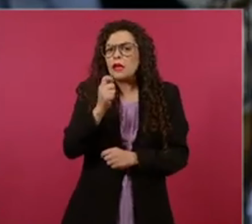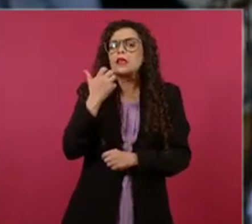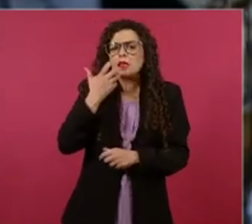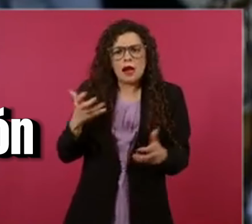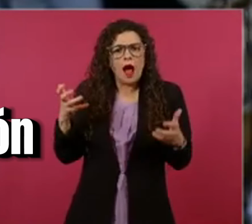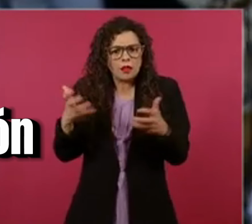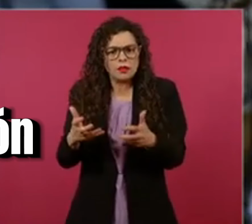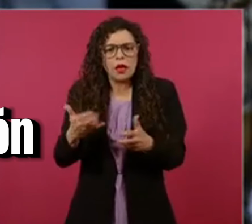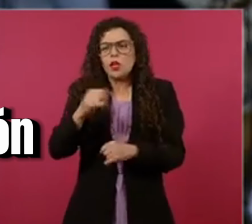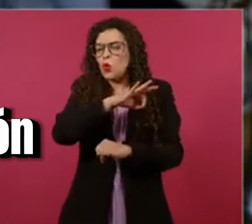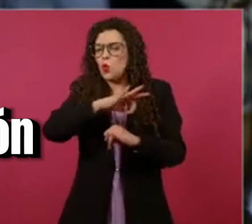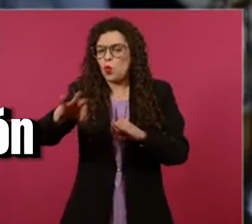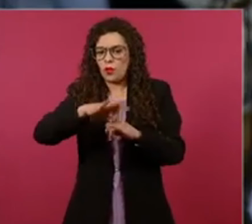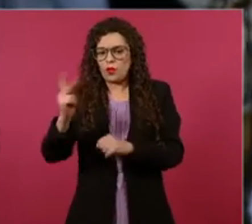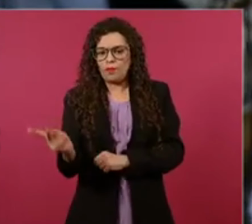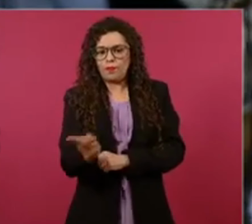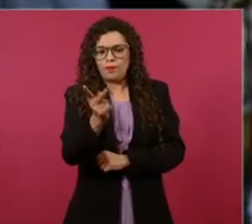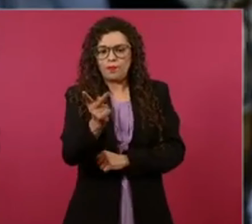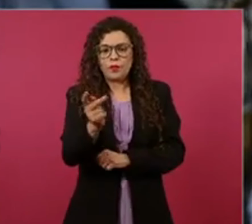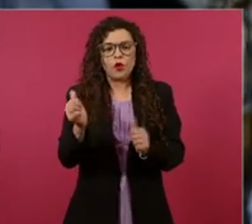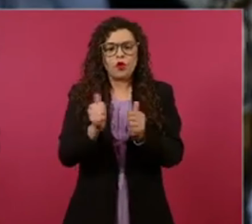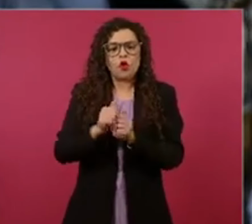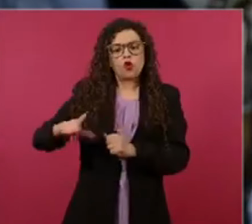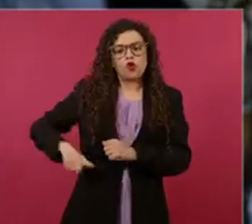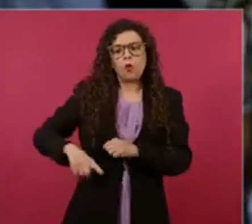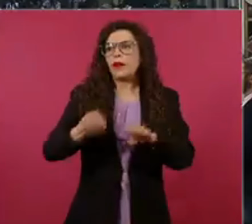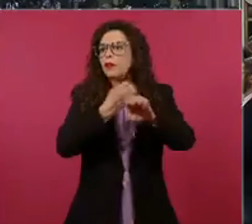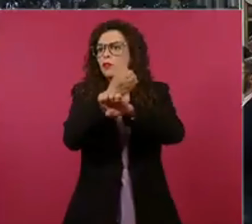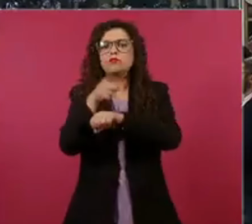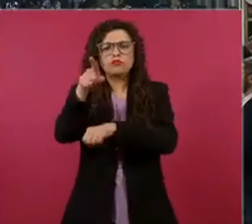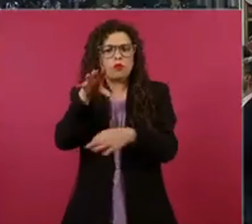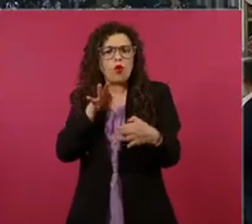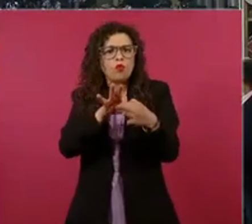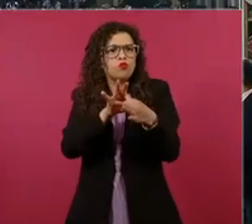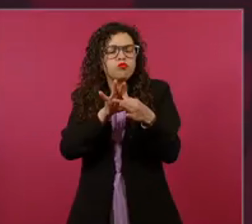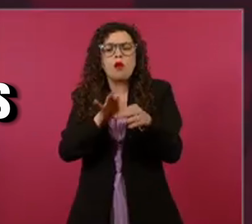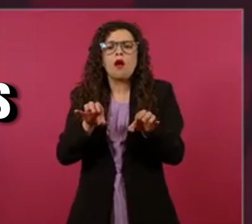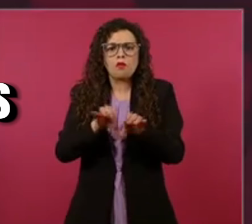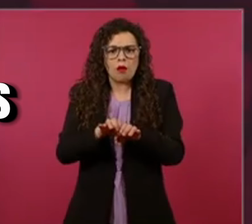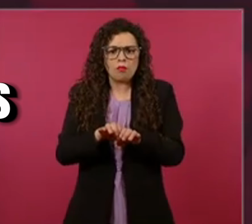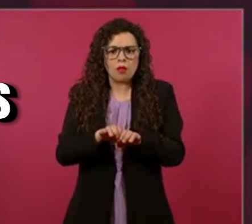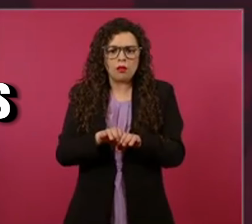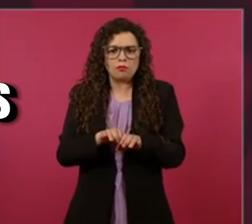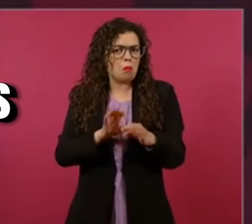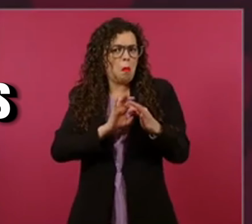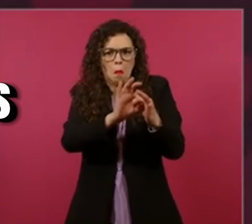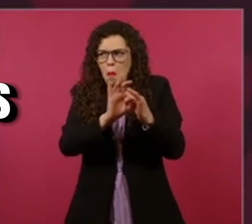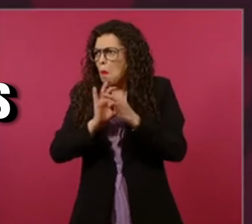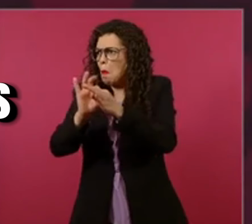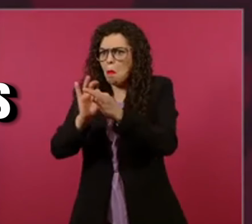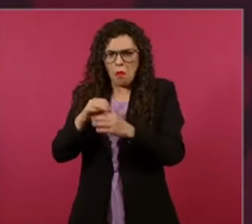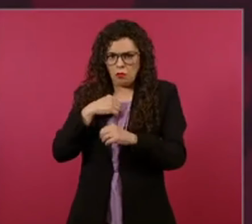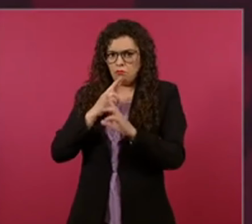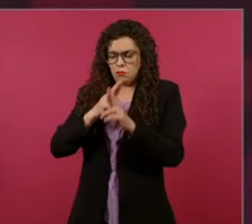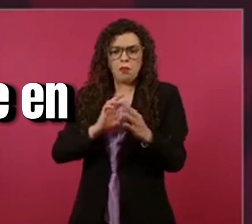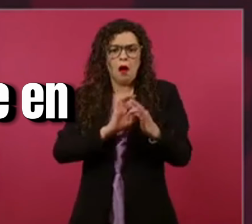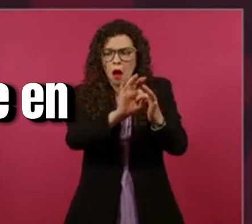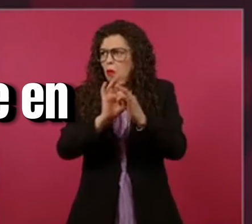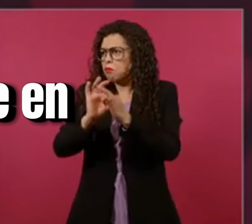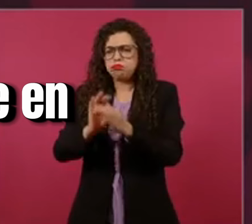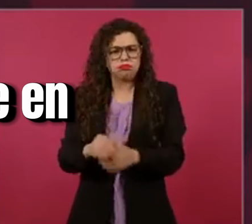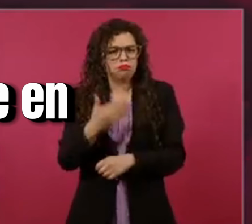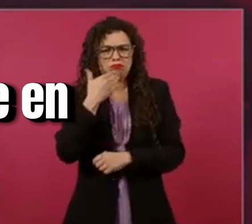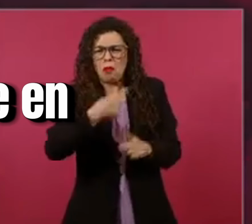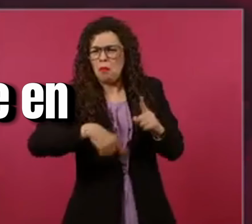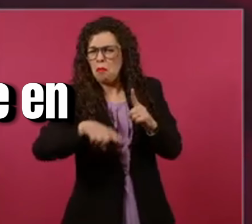de mi parte, preguntarle cómo va a ser la relación con los gobiernos de los estados. Muy buena. La relación con los gobiernos de los estados, muy buena. Mi